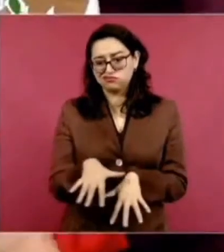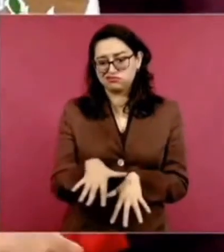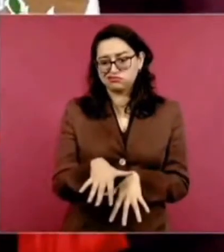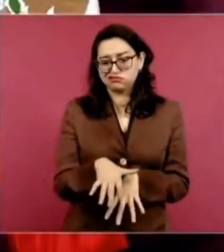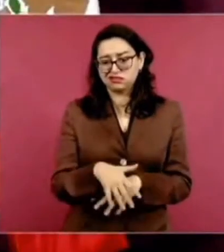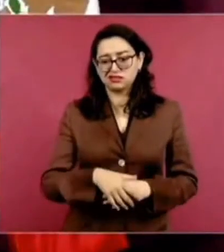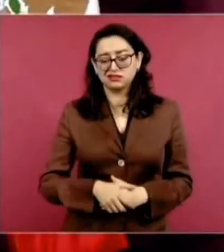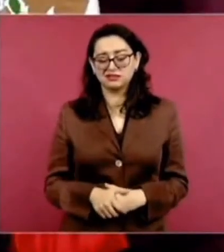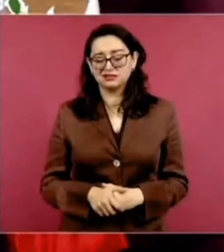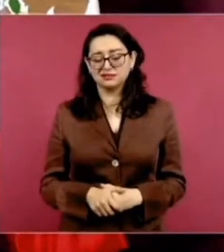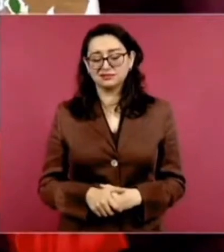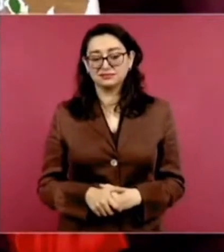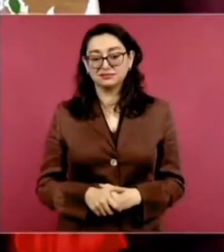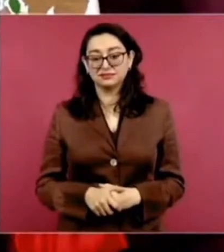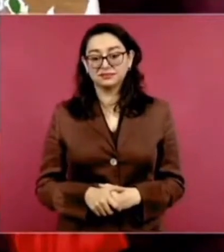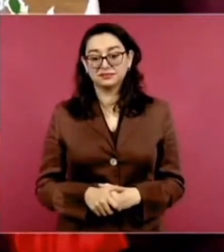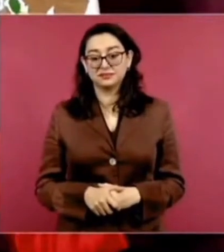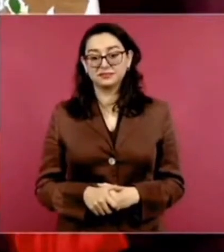Y